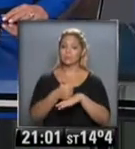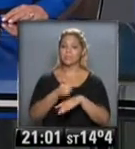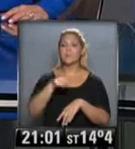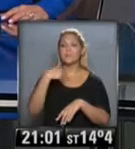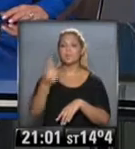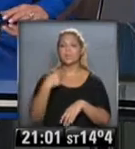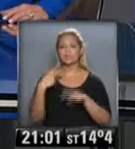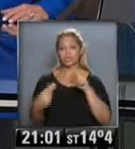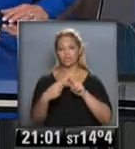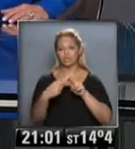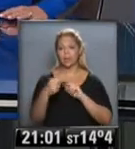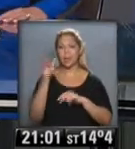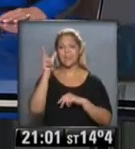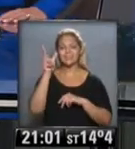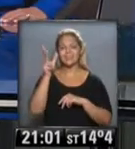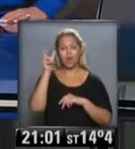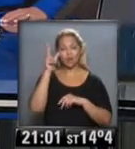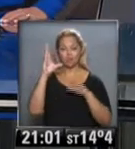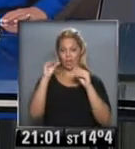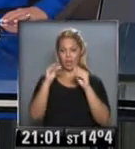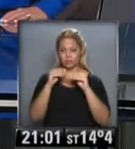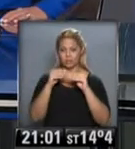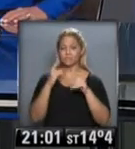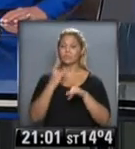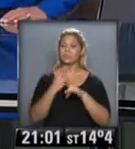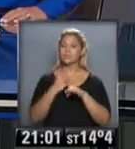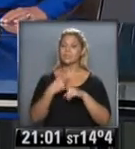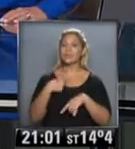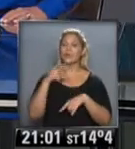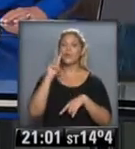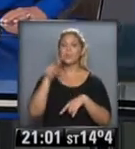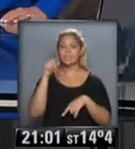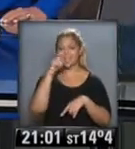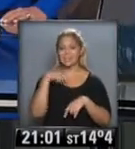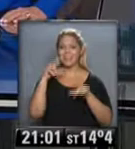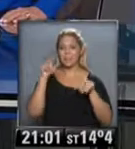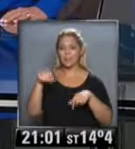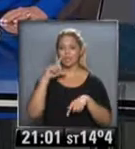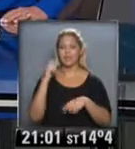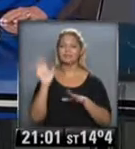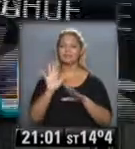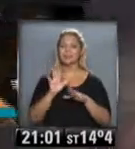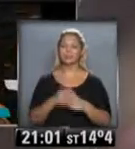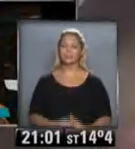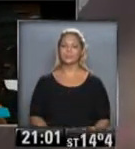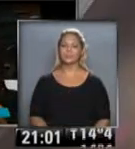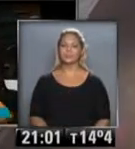esperamos puntualmente mañana a las 8 de la noche. Como siempre, final de Visión 7 Central con los temas del día. Que la pase muy bien.